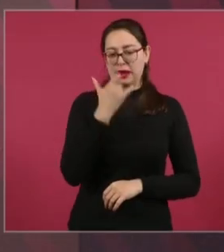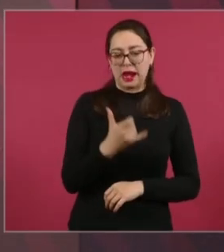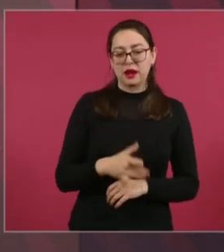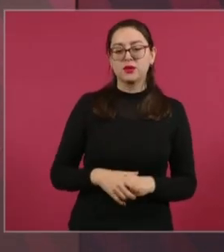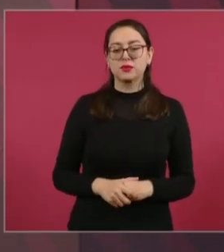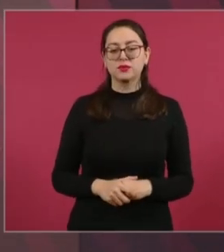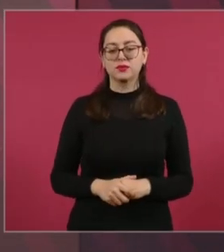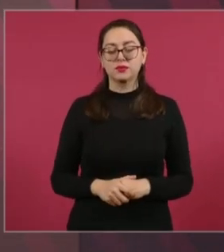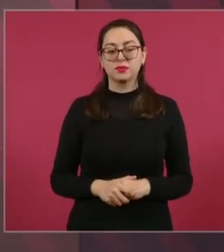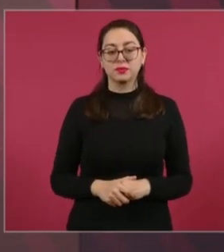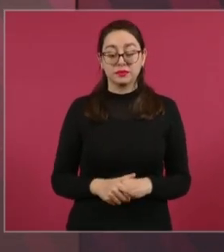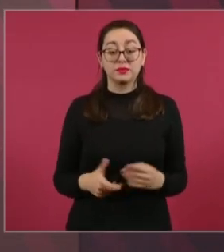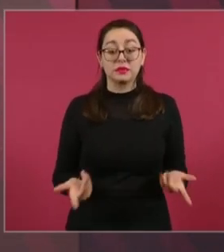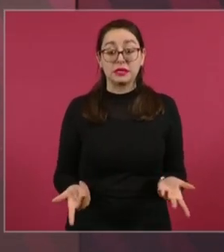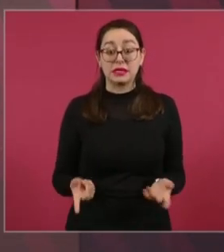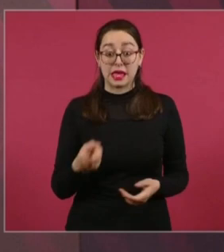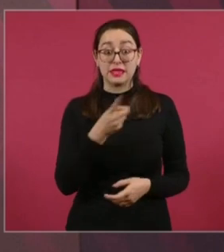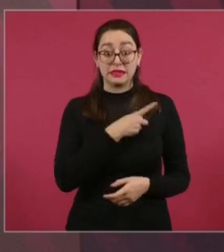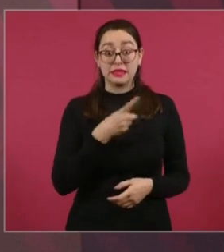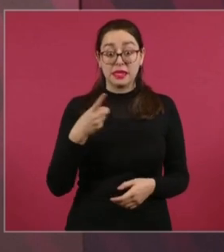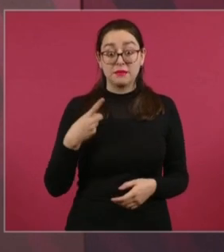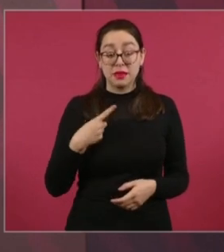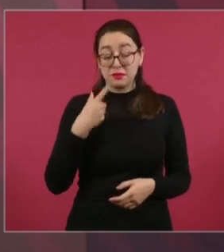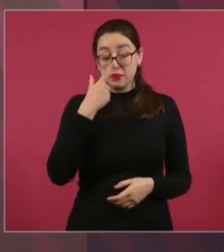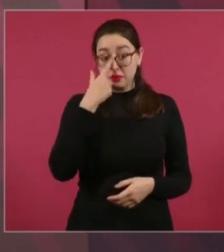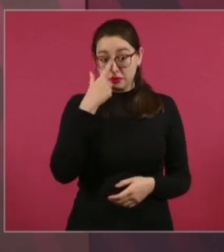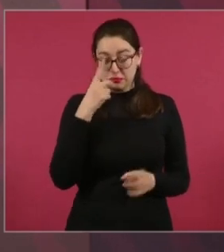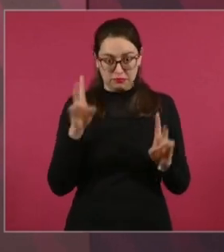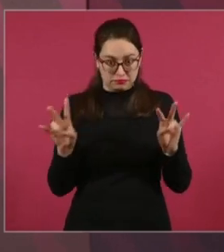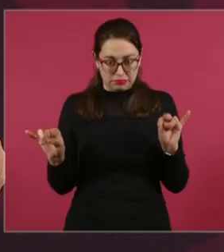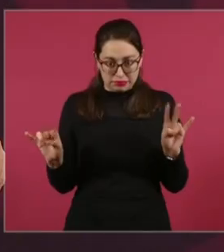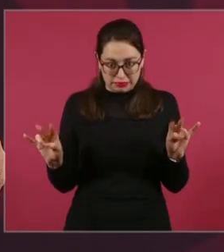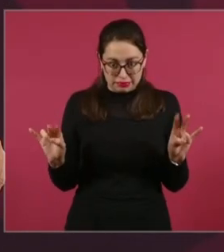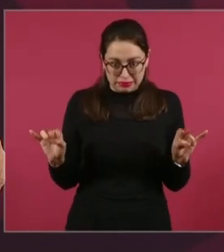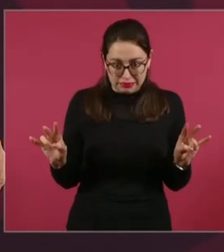en esto hay que tener también para los jóvenes